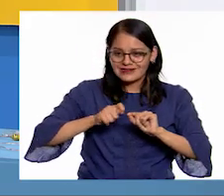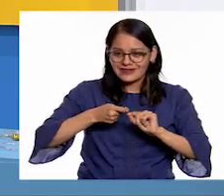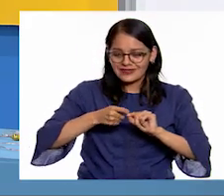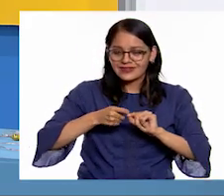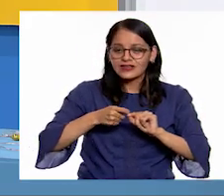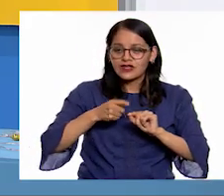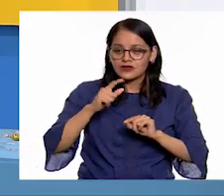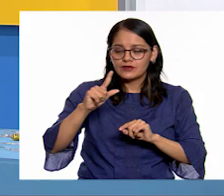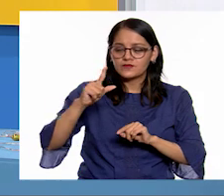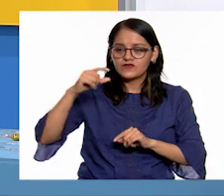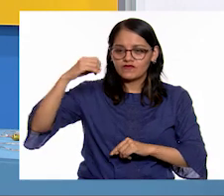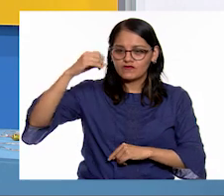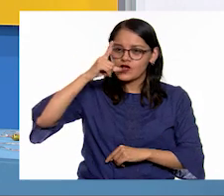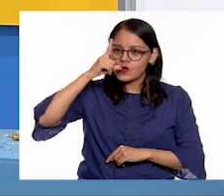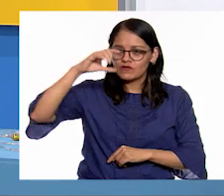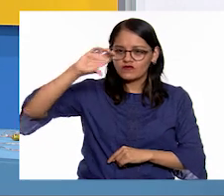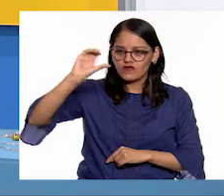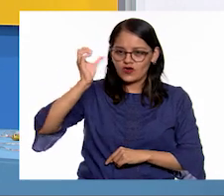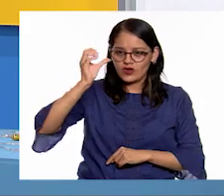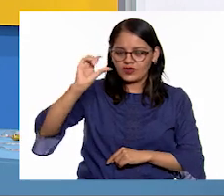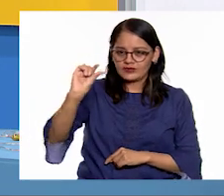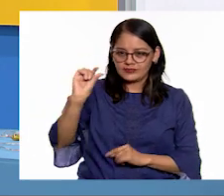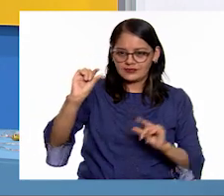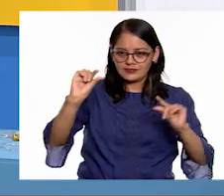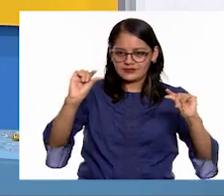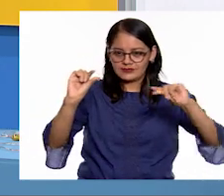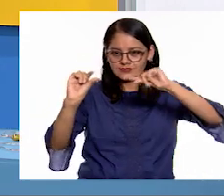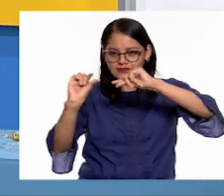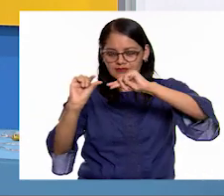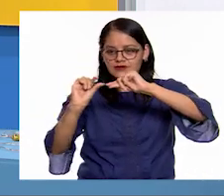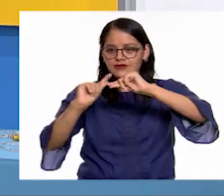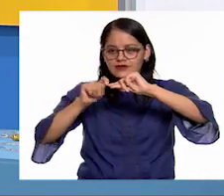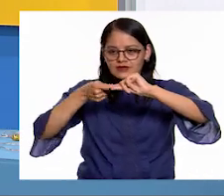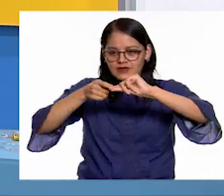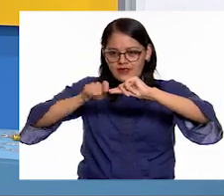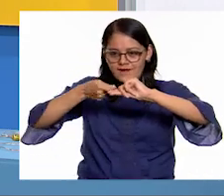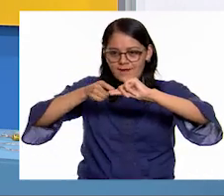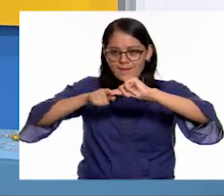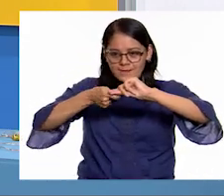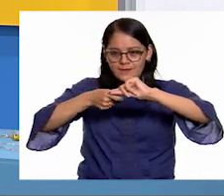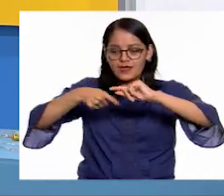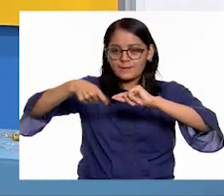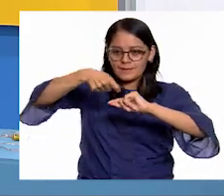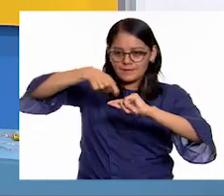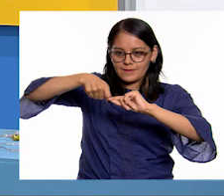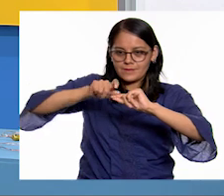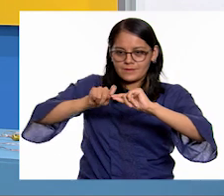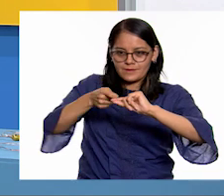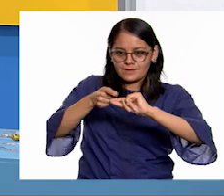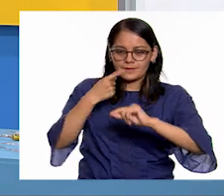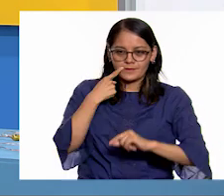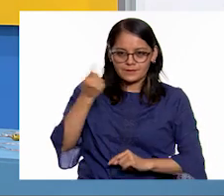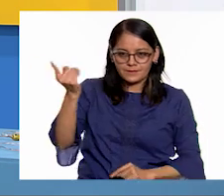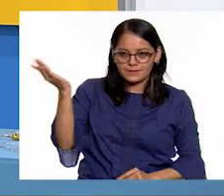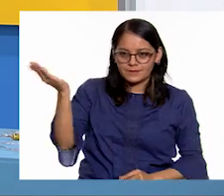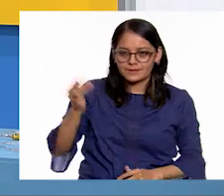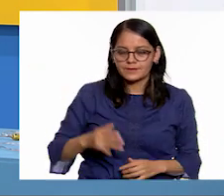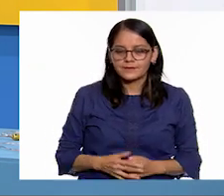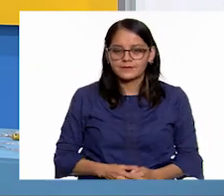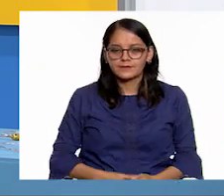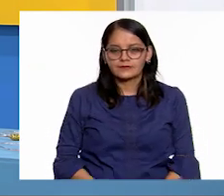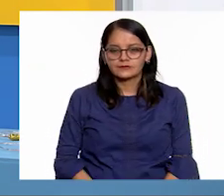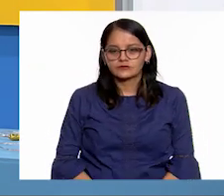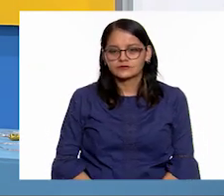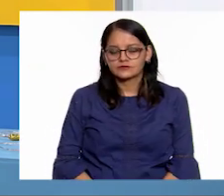foco, enredando la parte metálica y atornillando con el desarmador de esta manera. Ahorita les